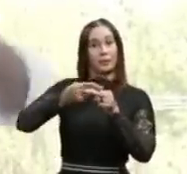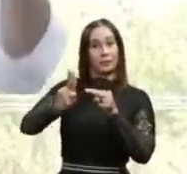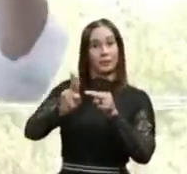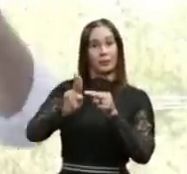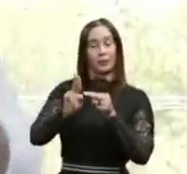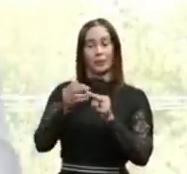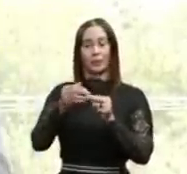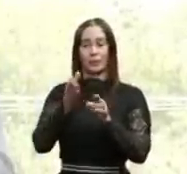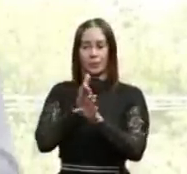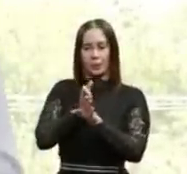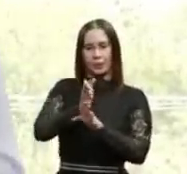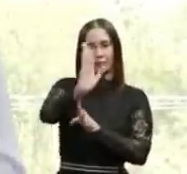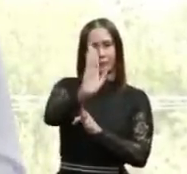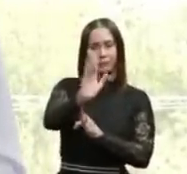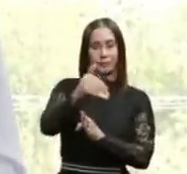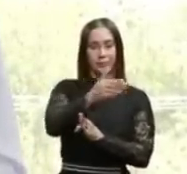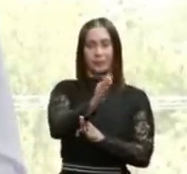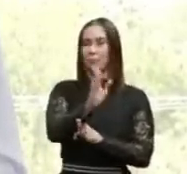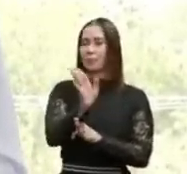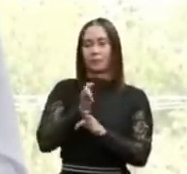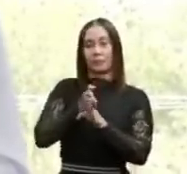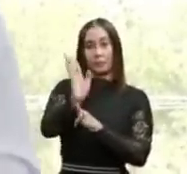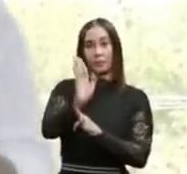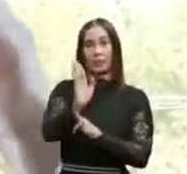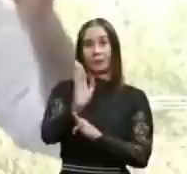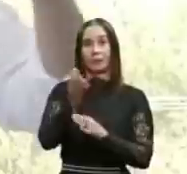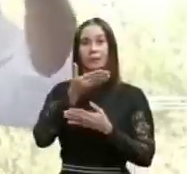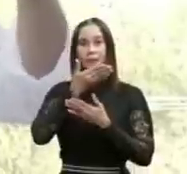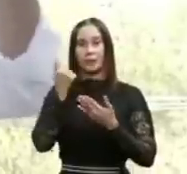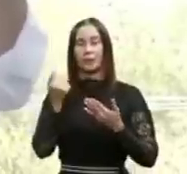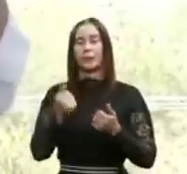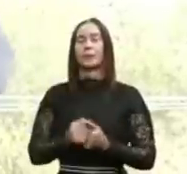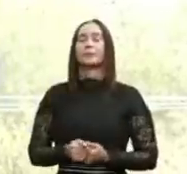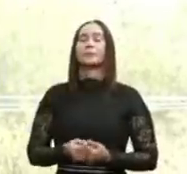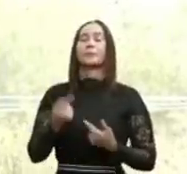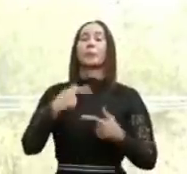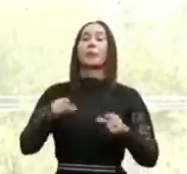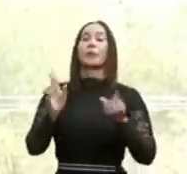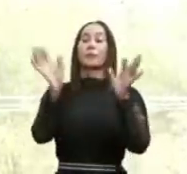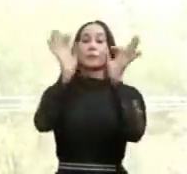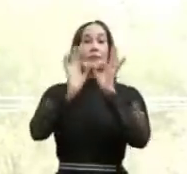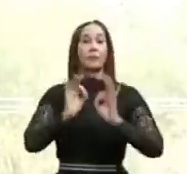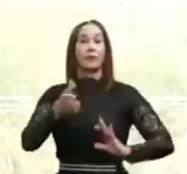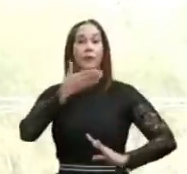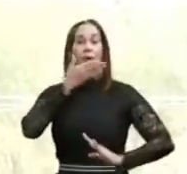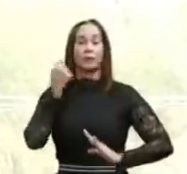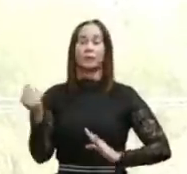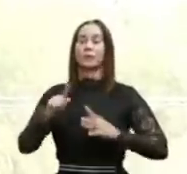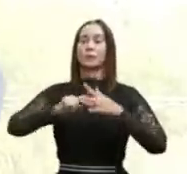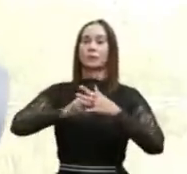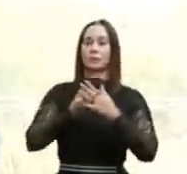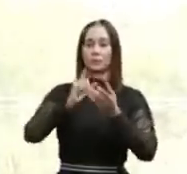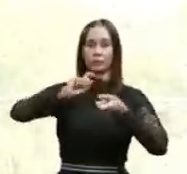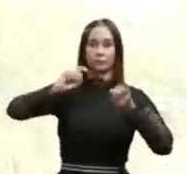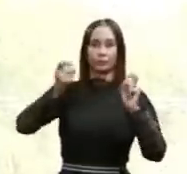menos curvas y menos traumática. No hay manera más eficaz de propiciar